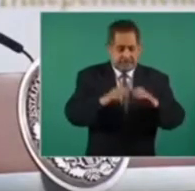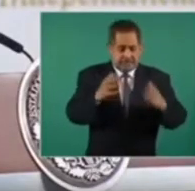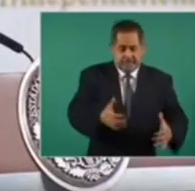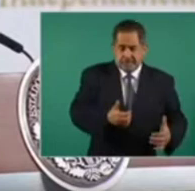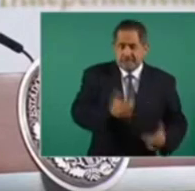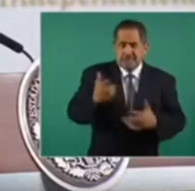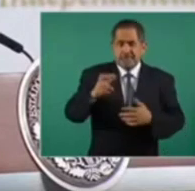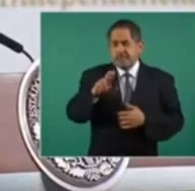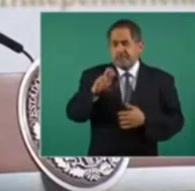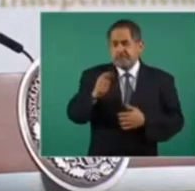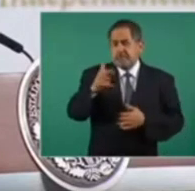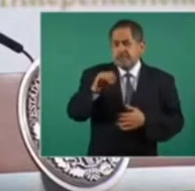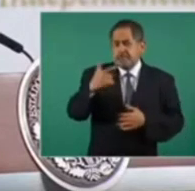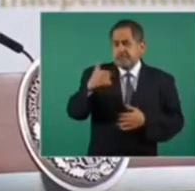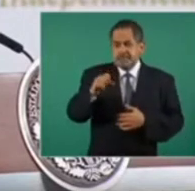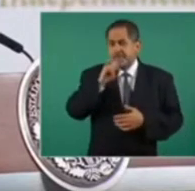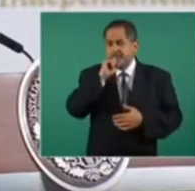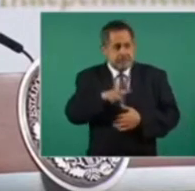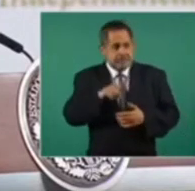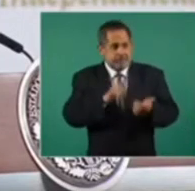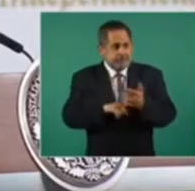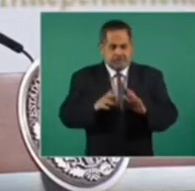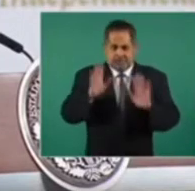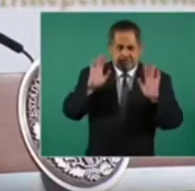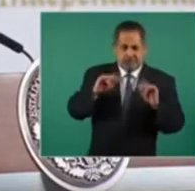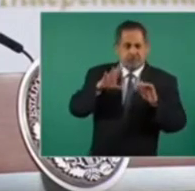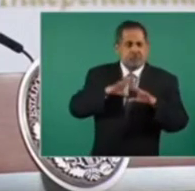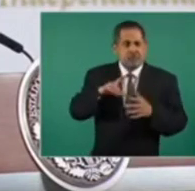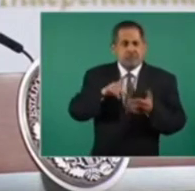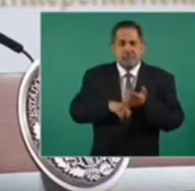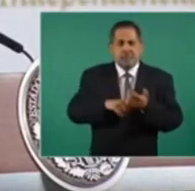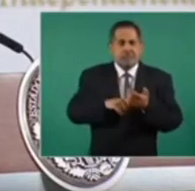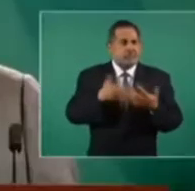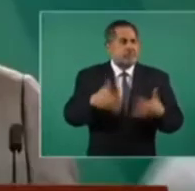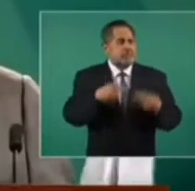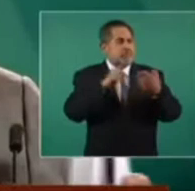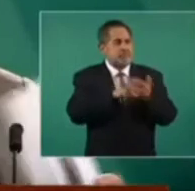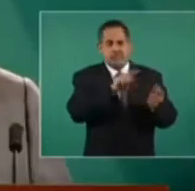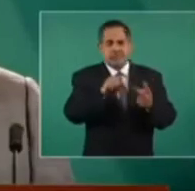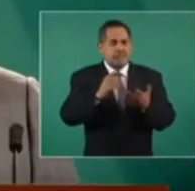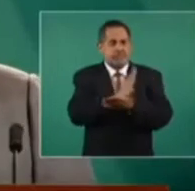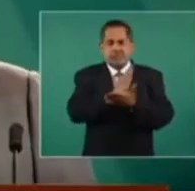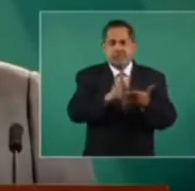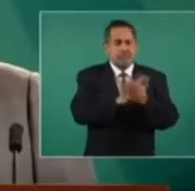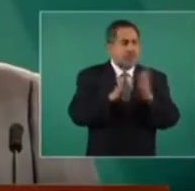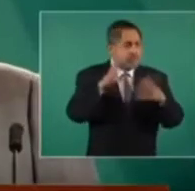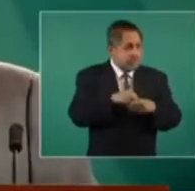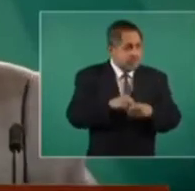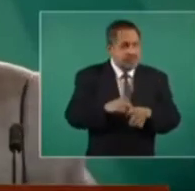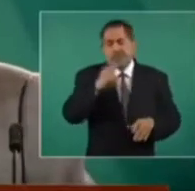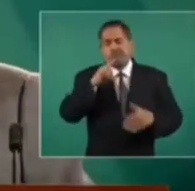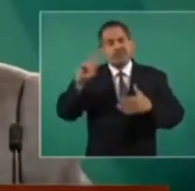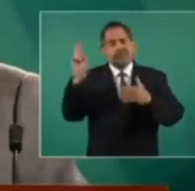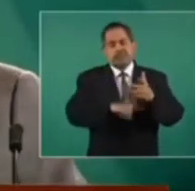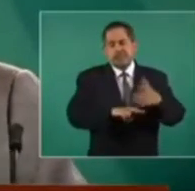de Regiogas, de otra empresa que tampoco reconocía ninguna relación con este vehículo distribuidor. Y